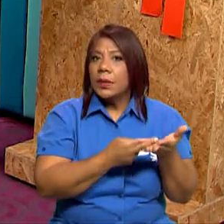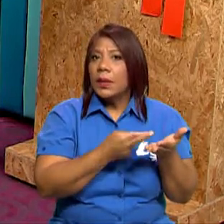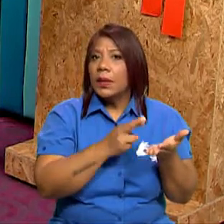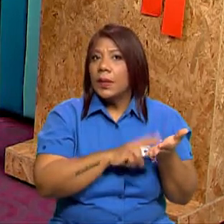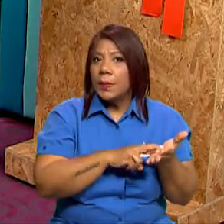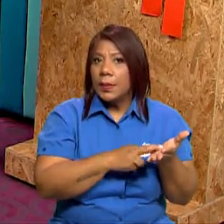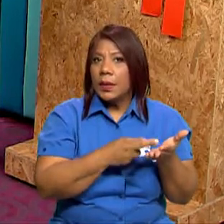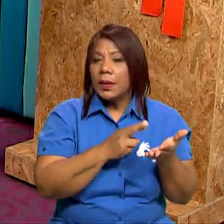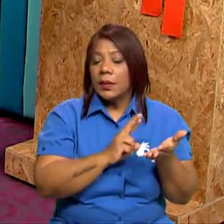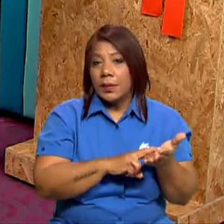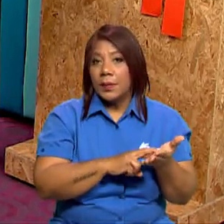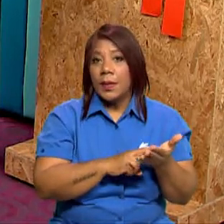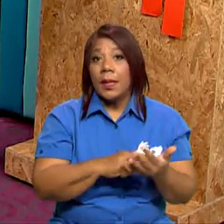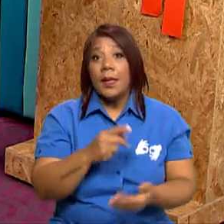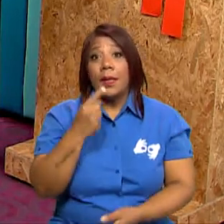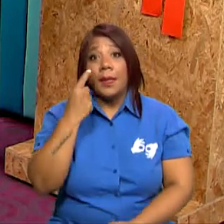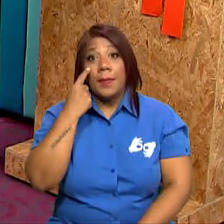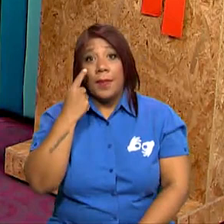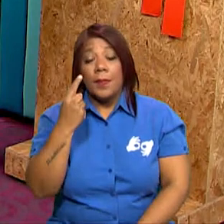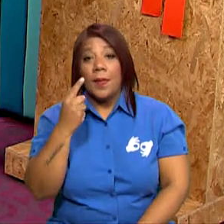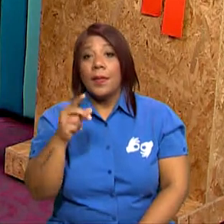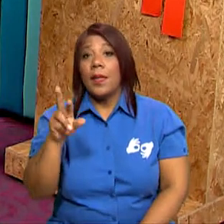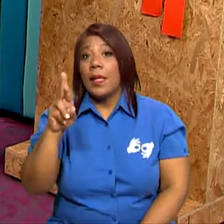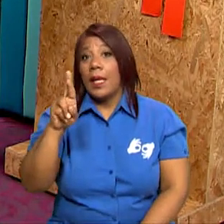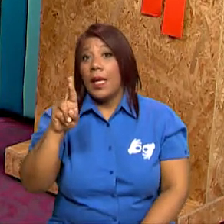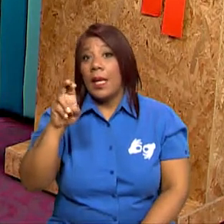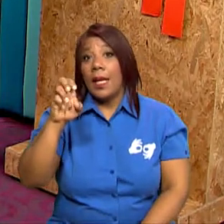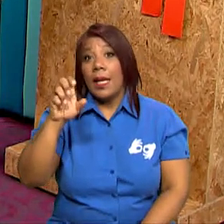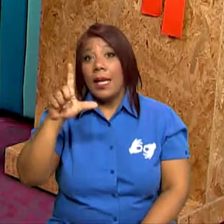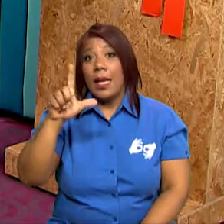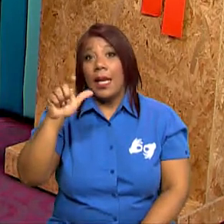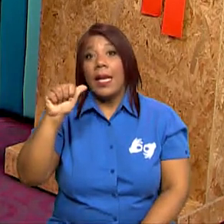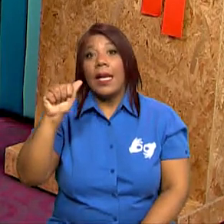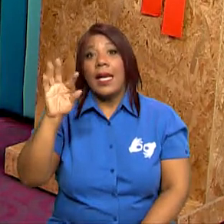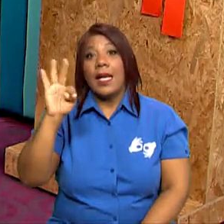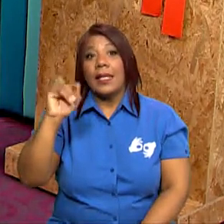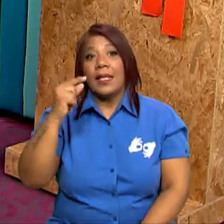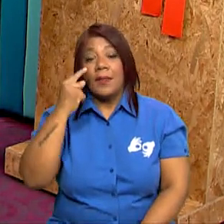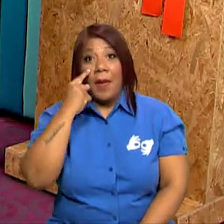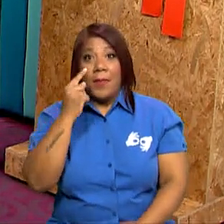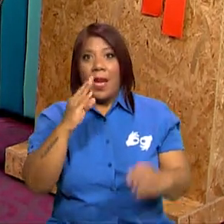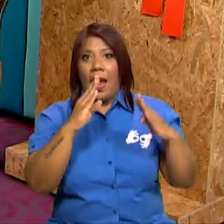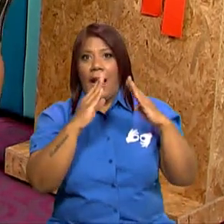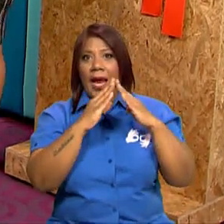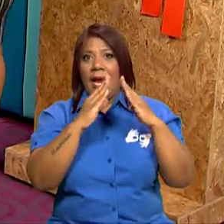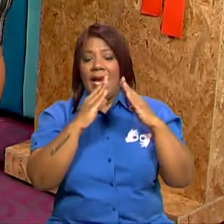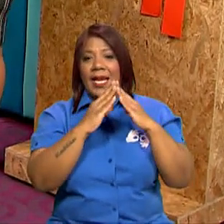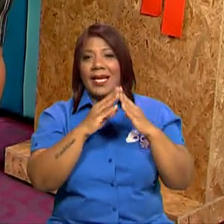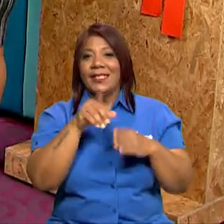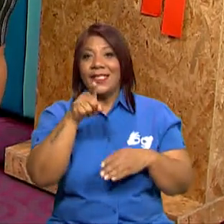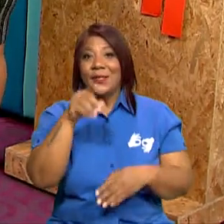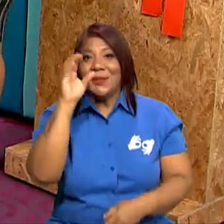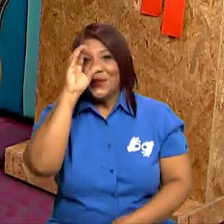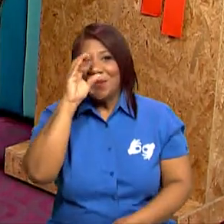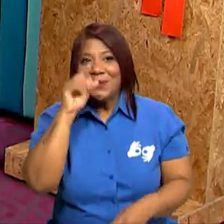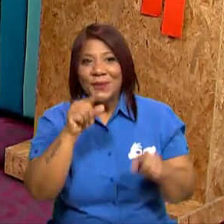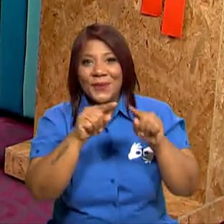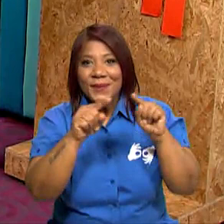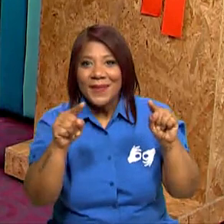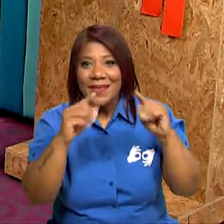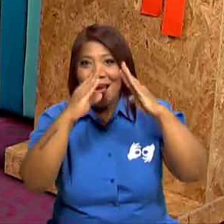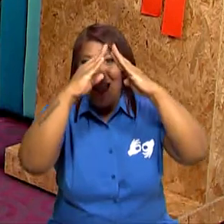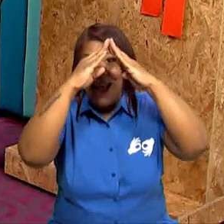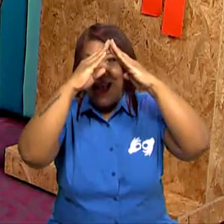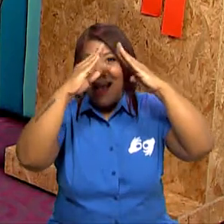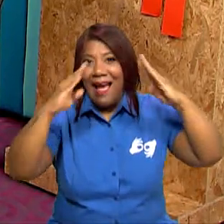fórmula. Te la he puesto ahí justo debajo de tu casa para que la sepas. ¡Wow! Los chicos pueden escribirla en casa también y es